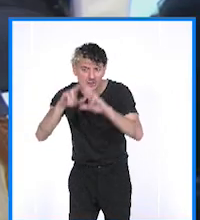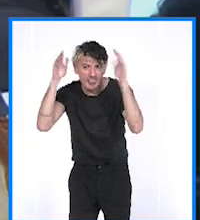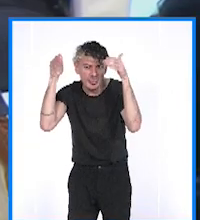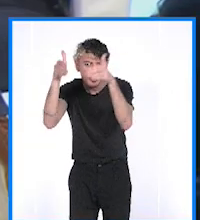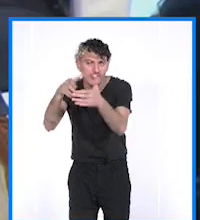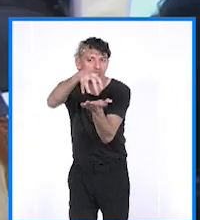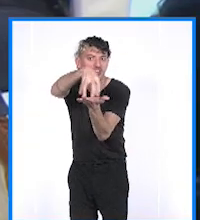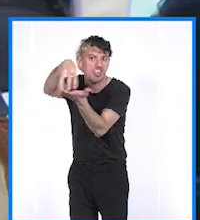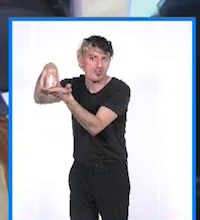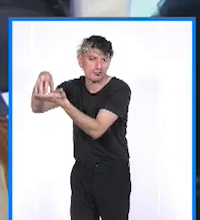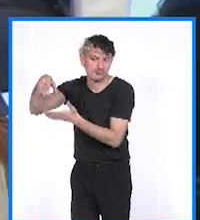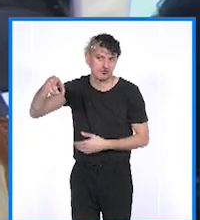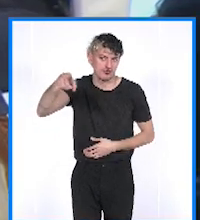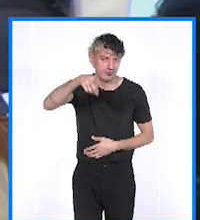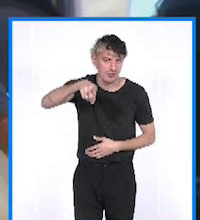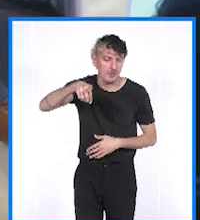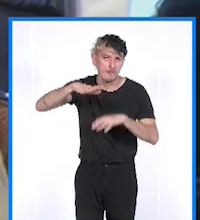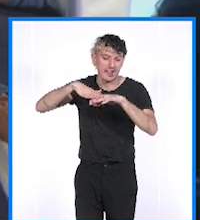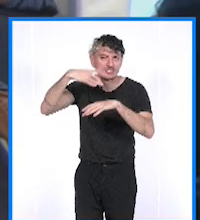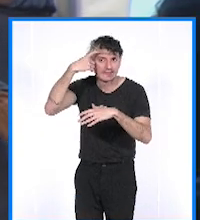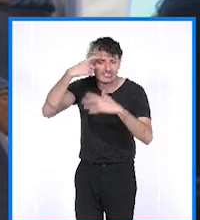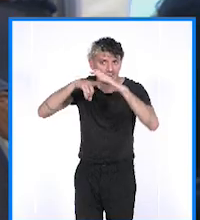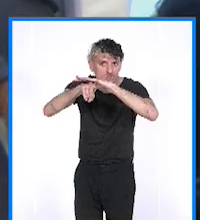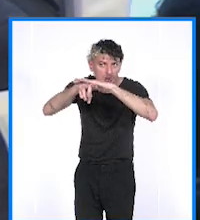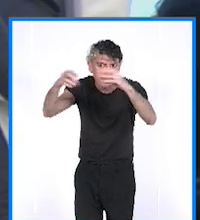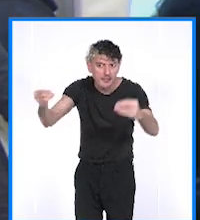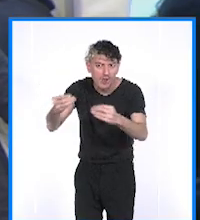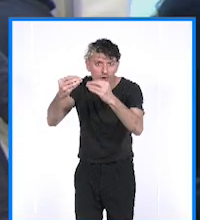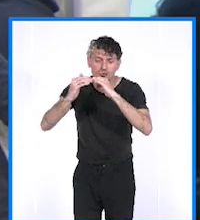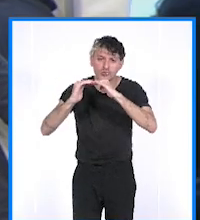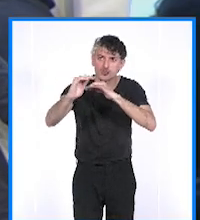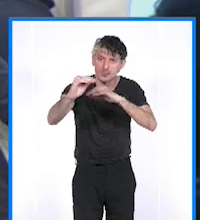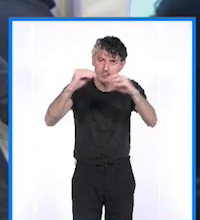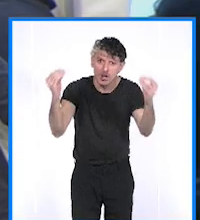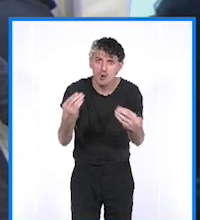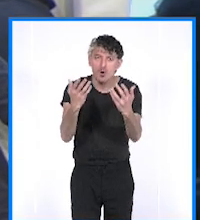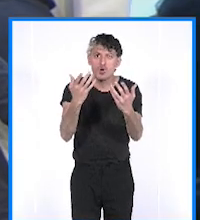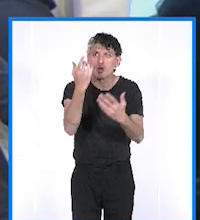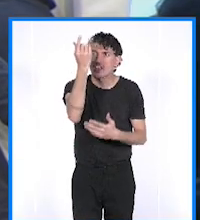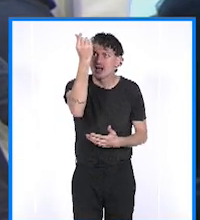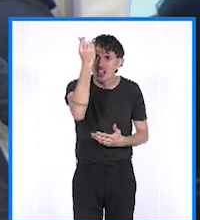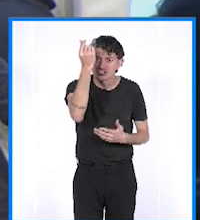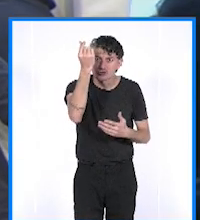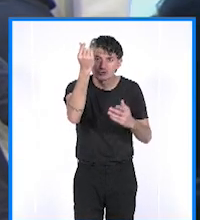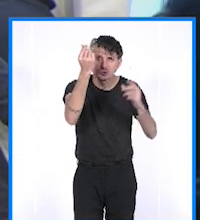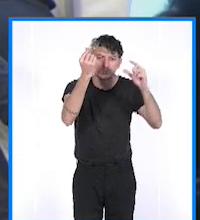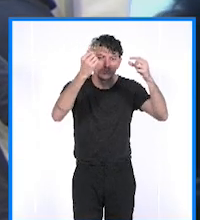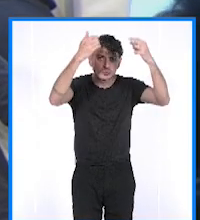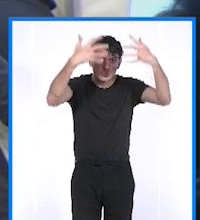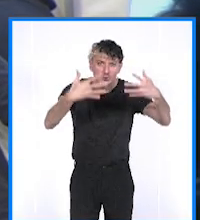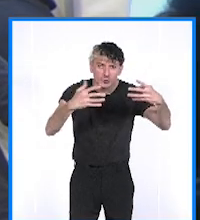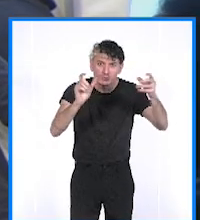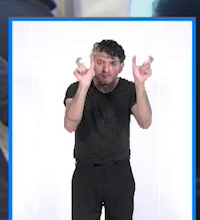los centros también para hacer para saber gestionarlo mejor la sostenibilidad de los mismos saber dónde se están desviando los gastos incluso compararte